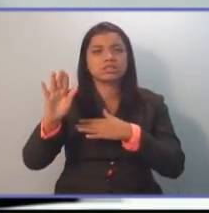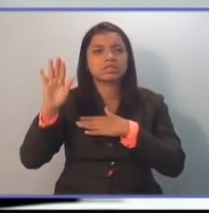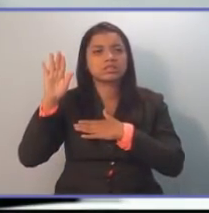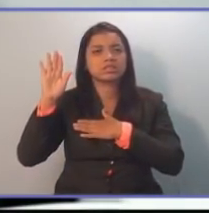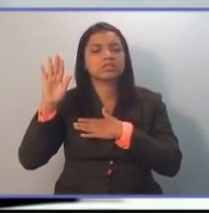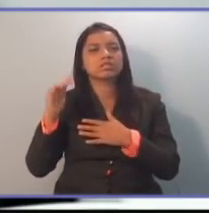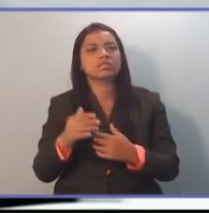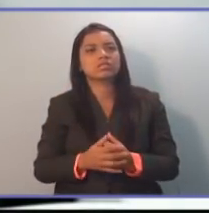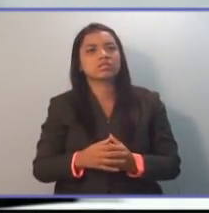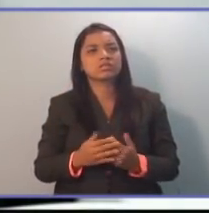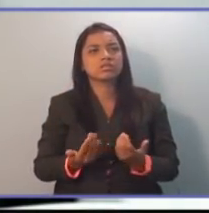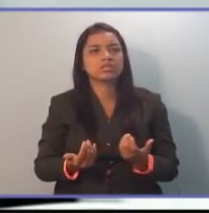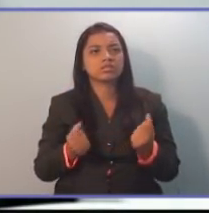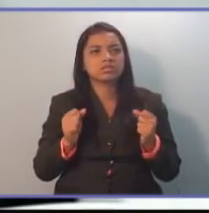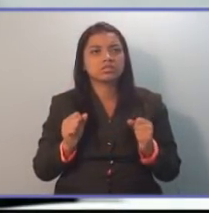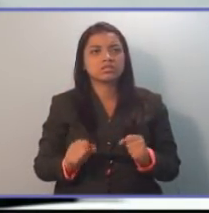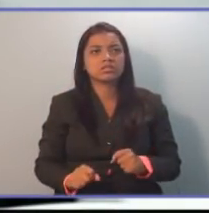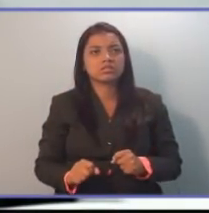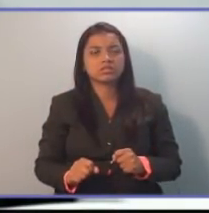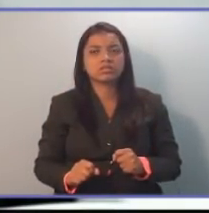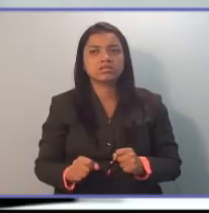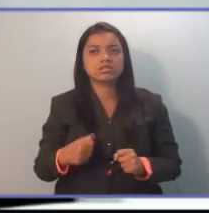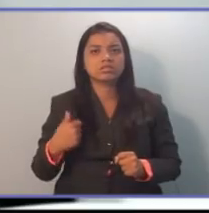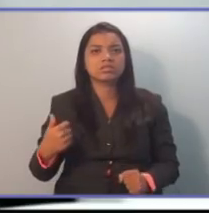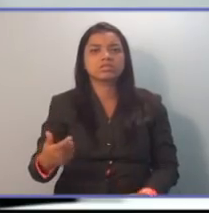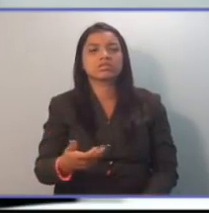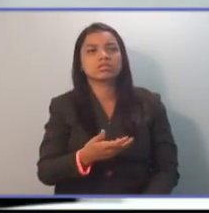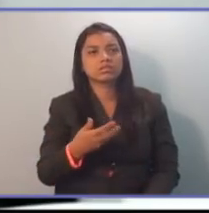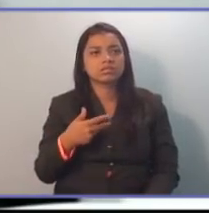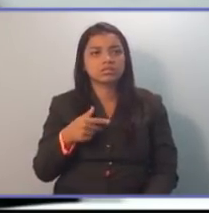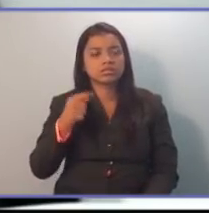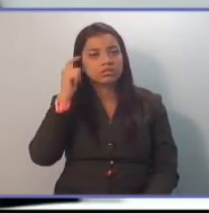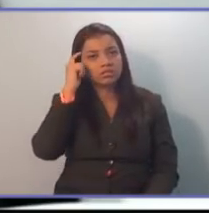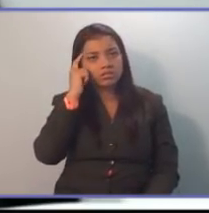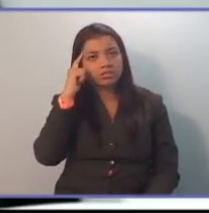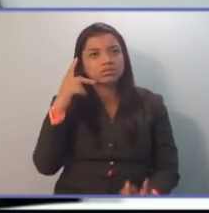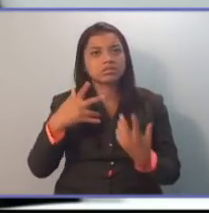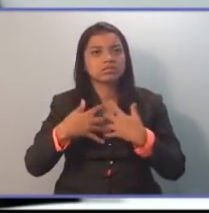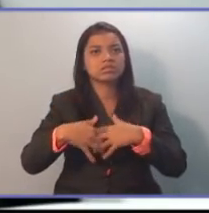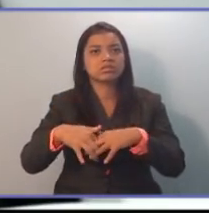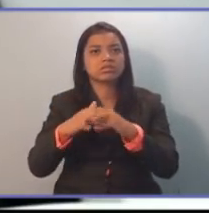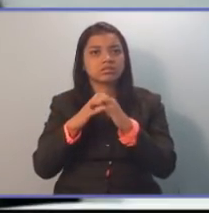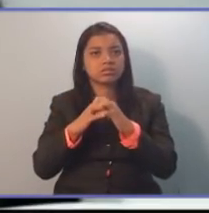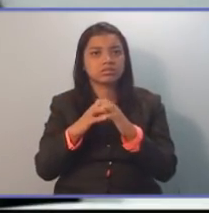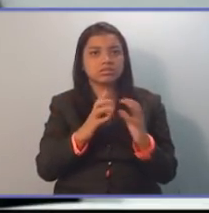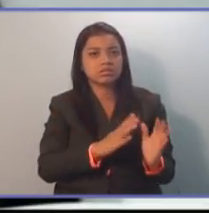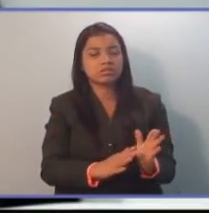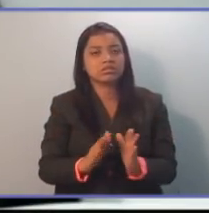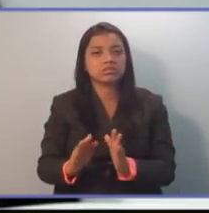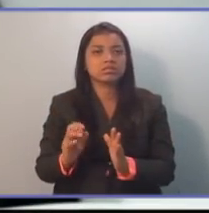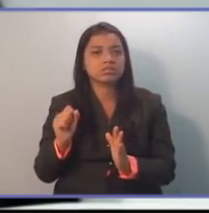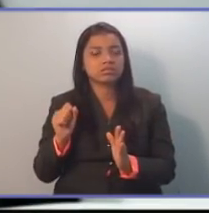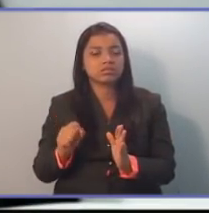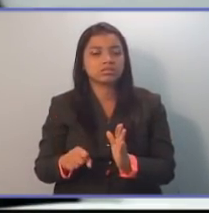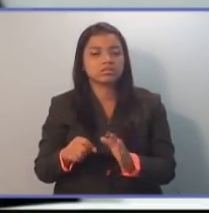humano, y por ahí consideraría yo que podría haber un fortalecimiento del órgano